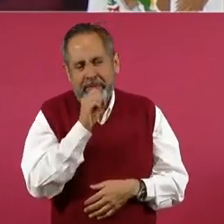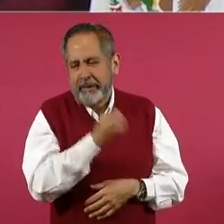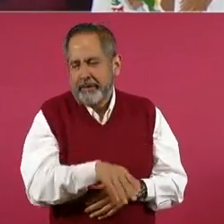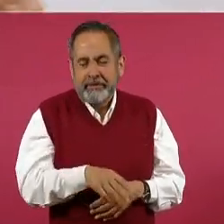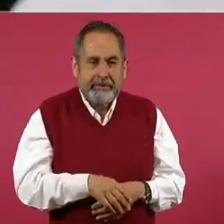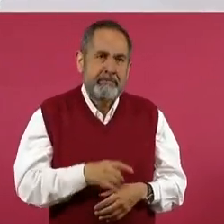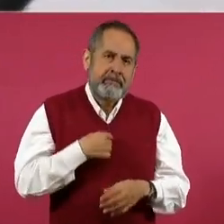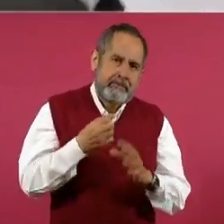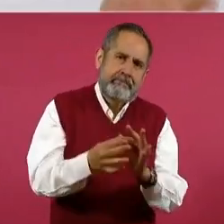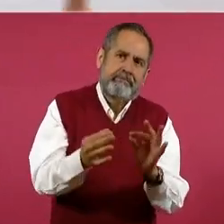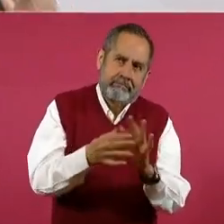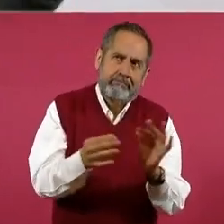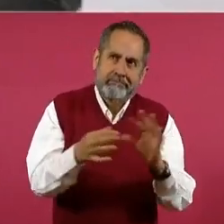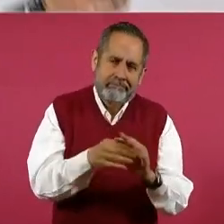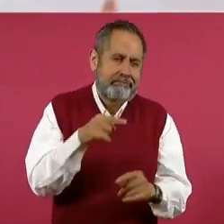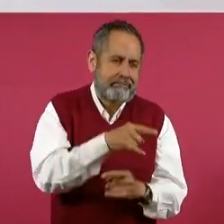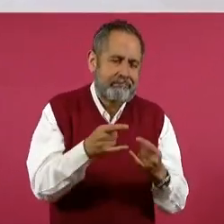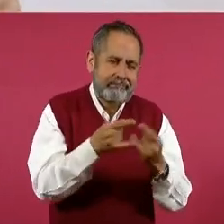tener que estar